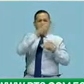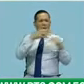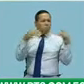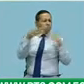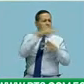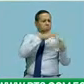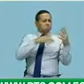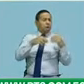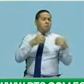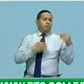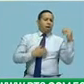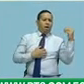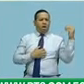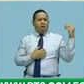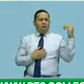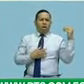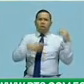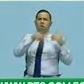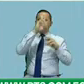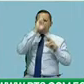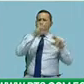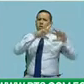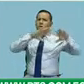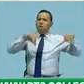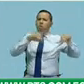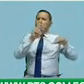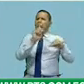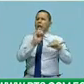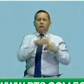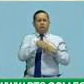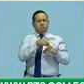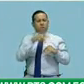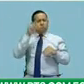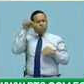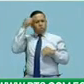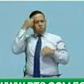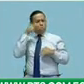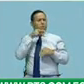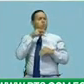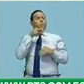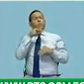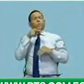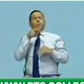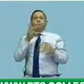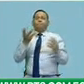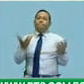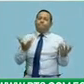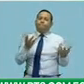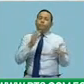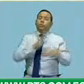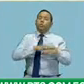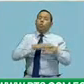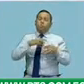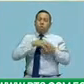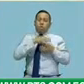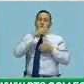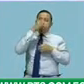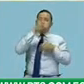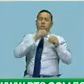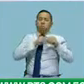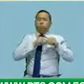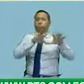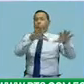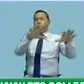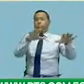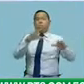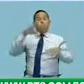sin respetar el distanciamiento social y es precisamente esa preocupación por la propagación de la COVID-19. Enseguida interviene la policía